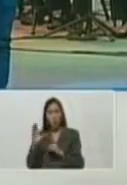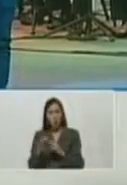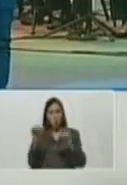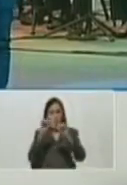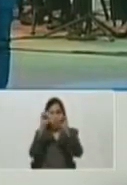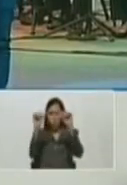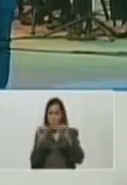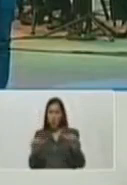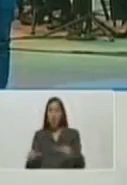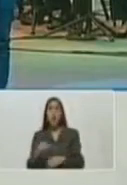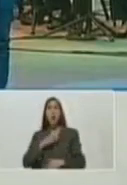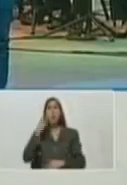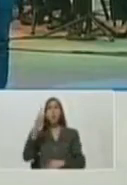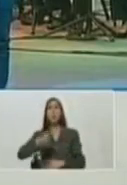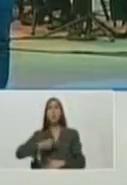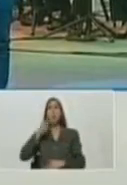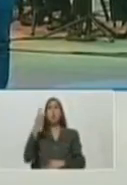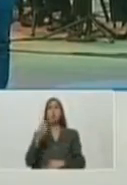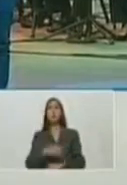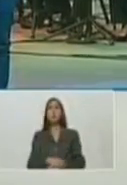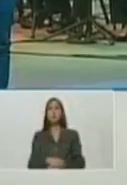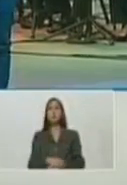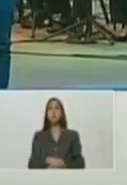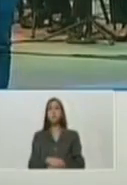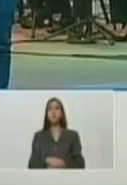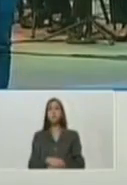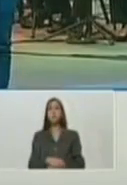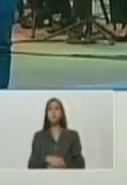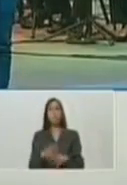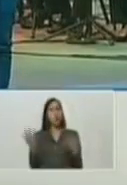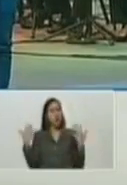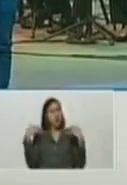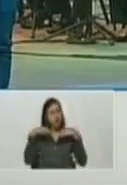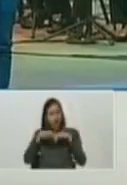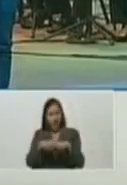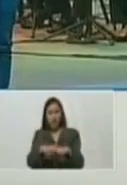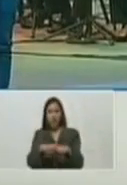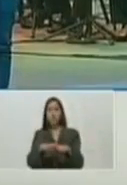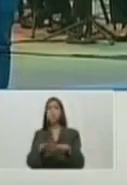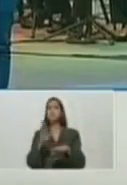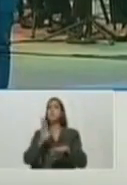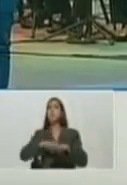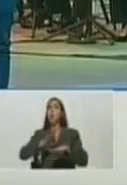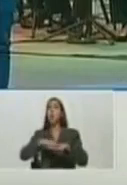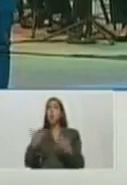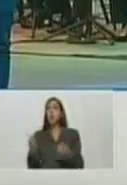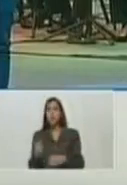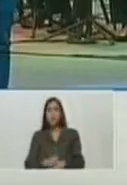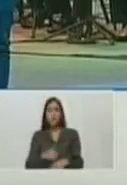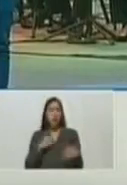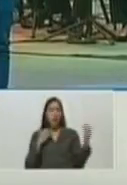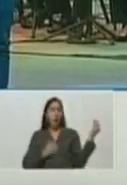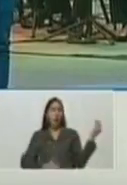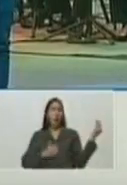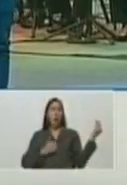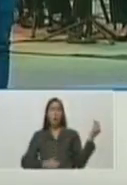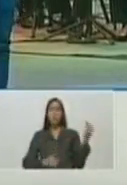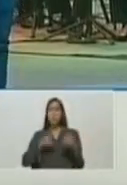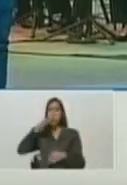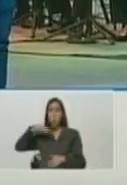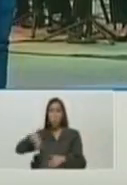y la parte política. Ninguna de esas ramas se puede separar, porque Alí Primera es el